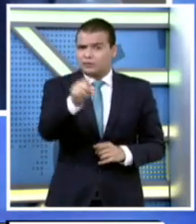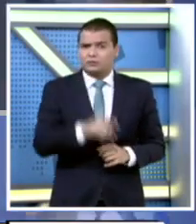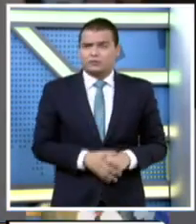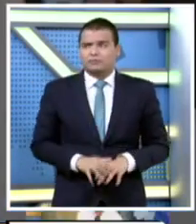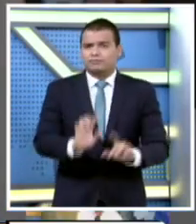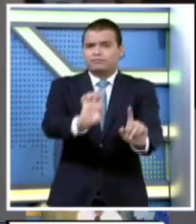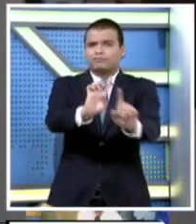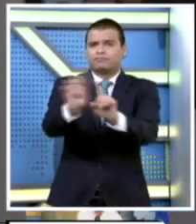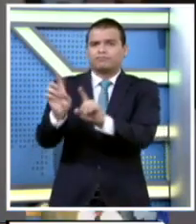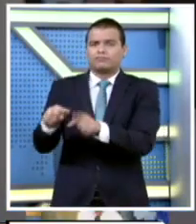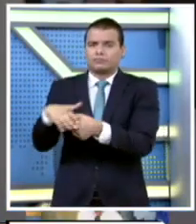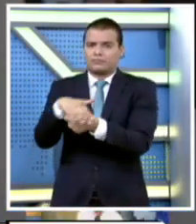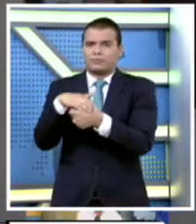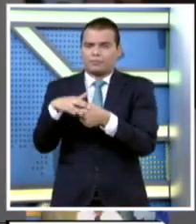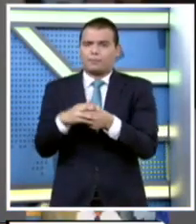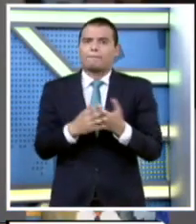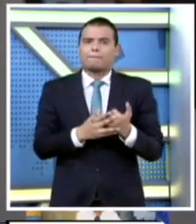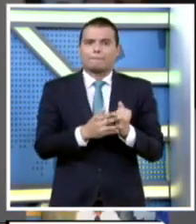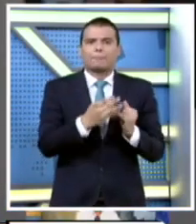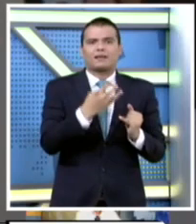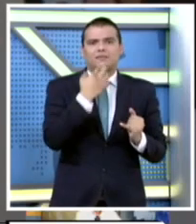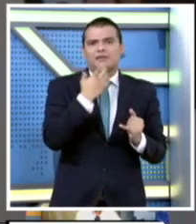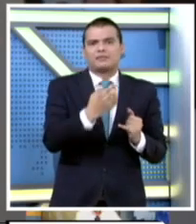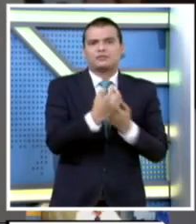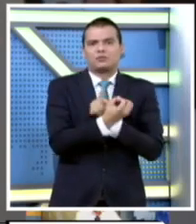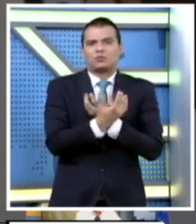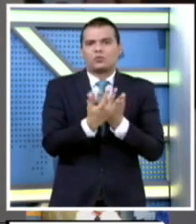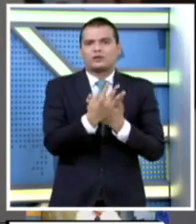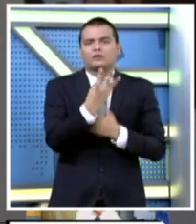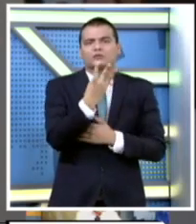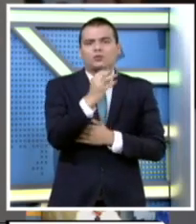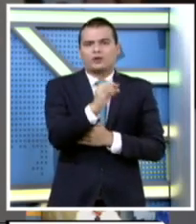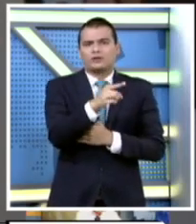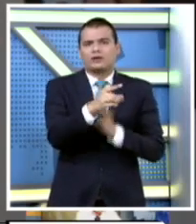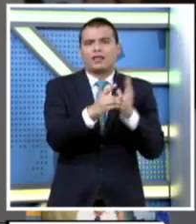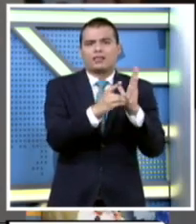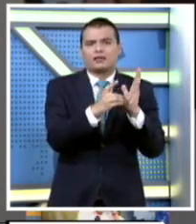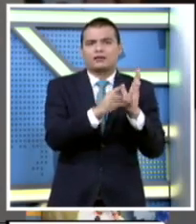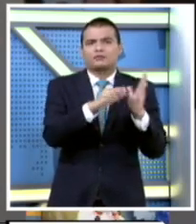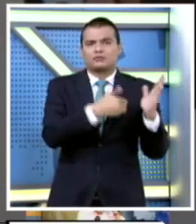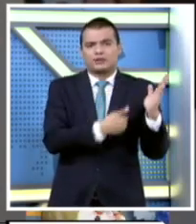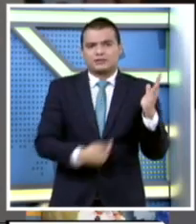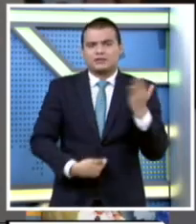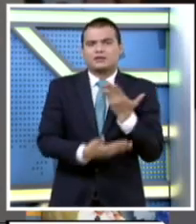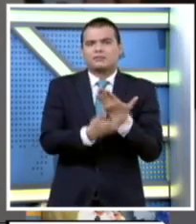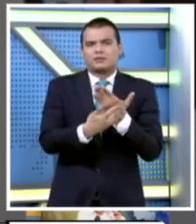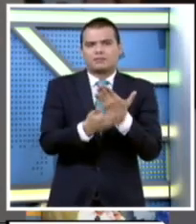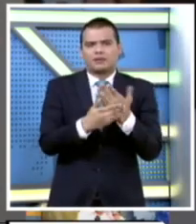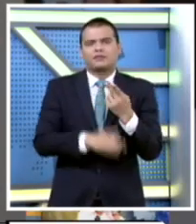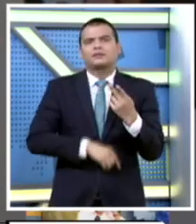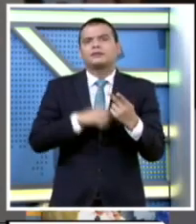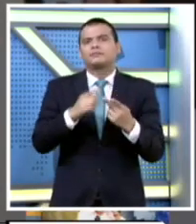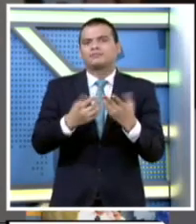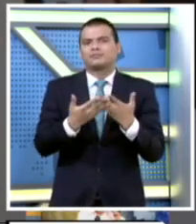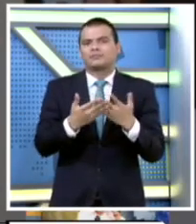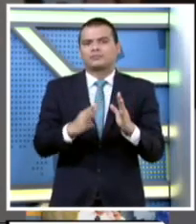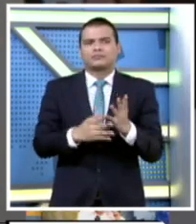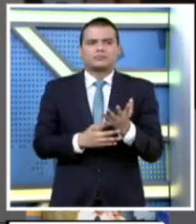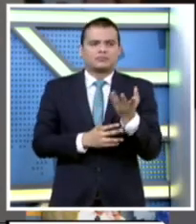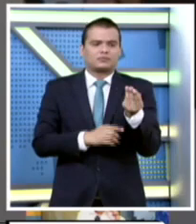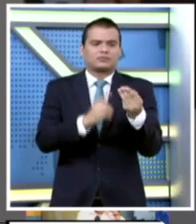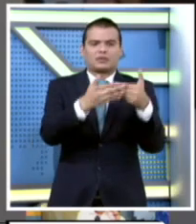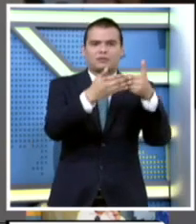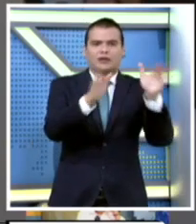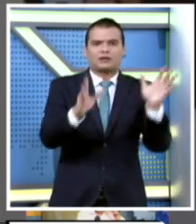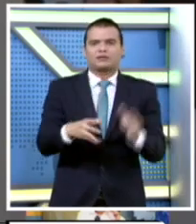todo. Hay 40 excepciones que están en el decreto presidencial. Está la liberación y el